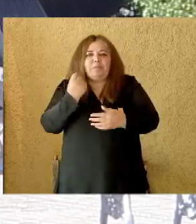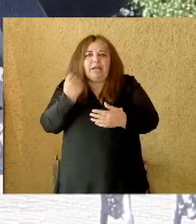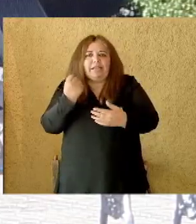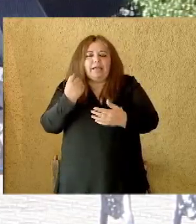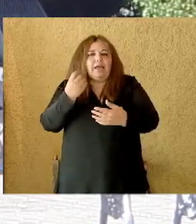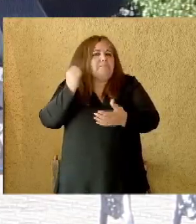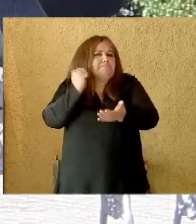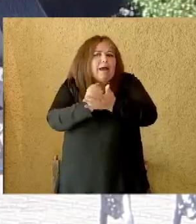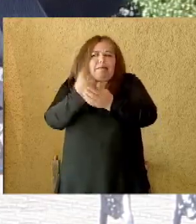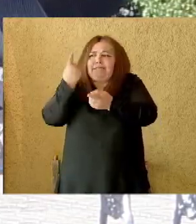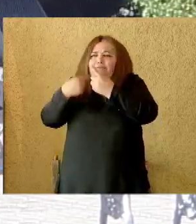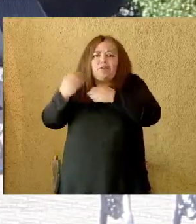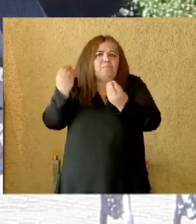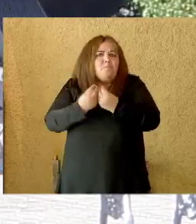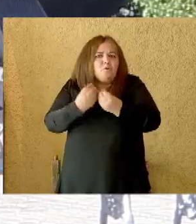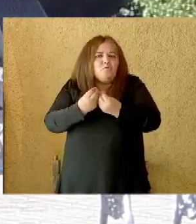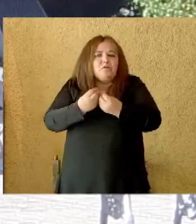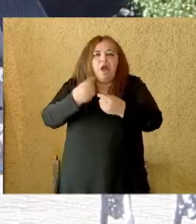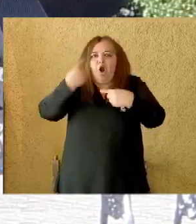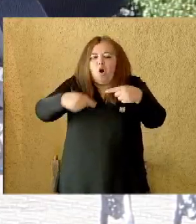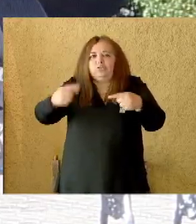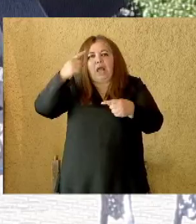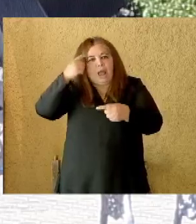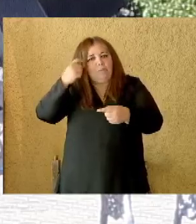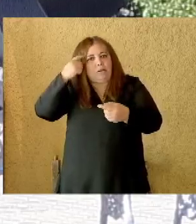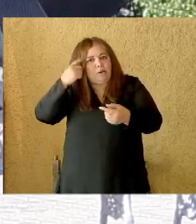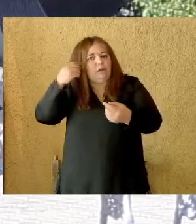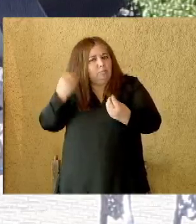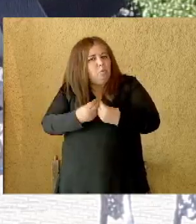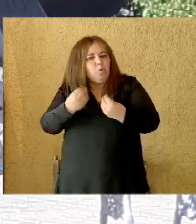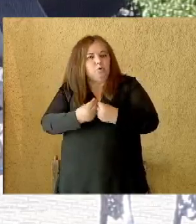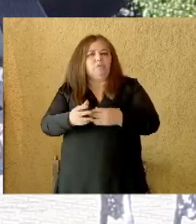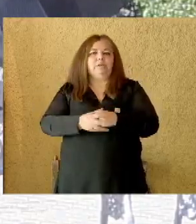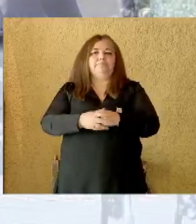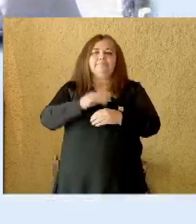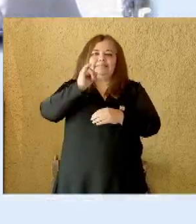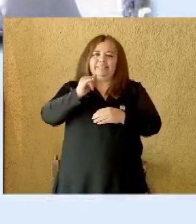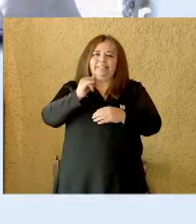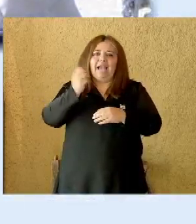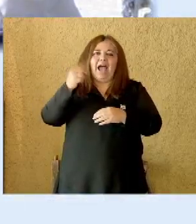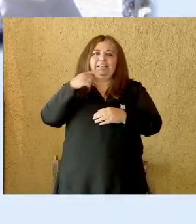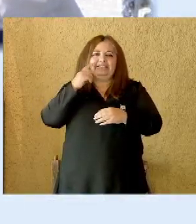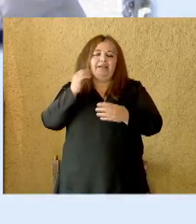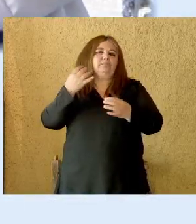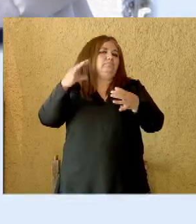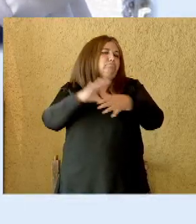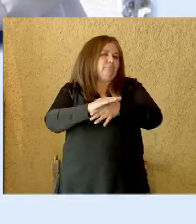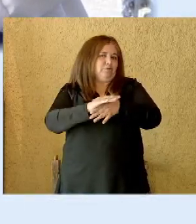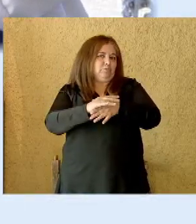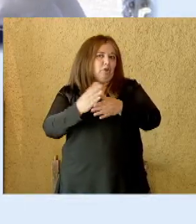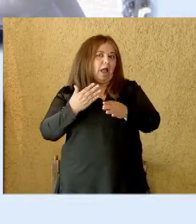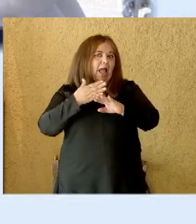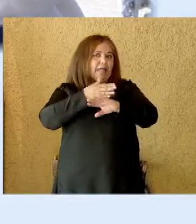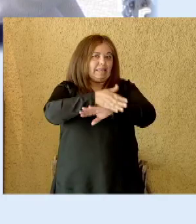un montón. Sí, totalmente, Anita. Estamos dentro del Museo del Área Fundacional. Concretamente, estamos en un